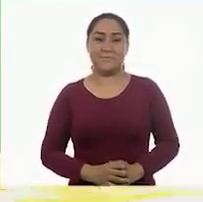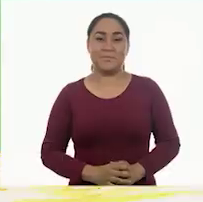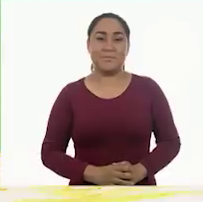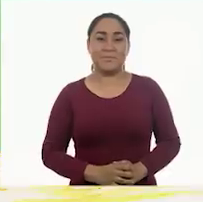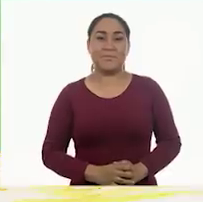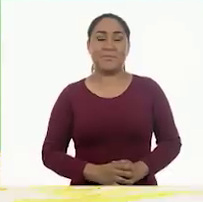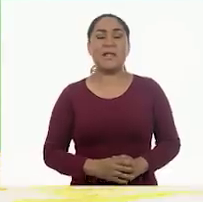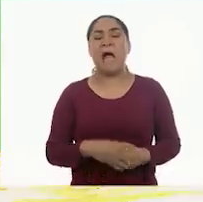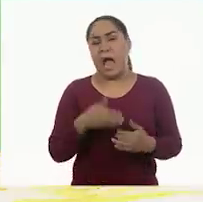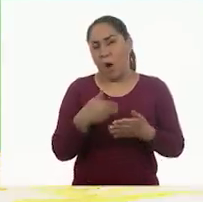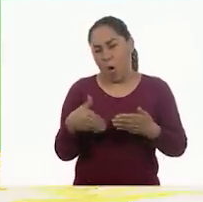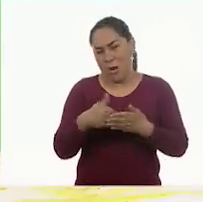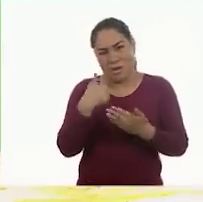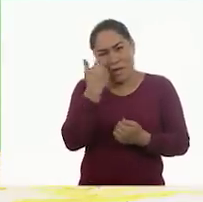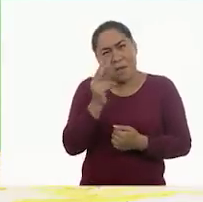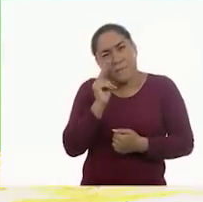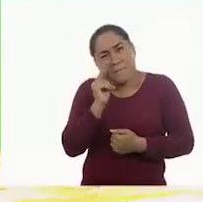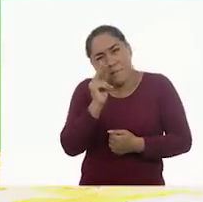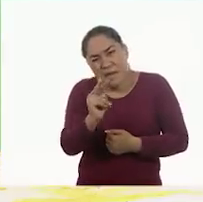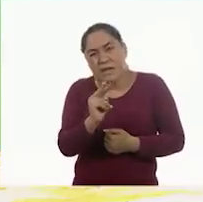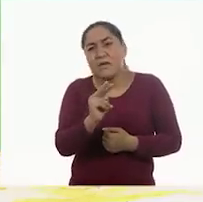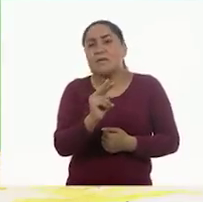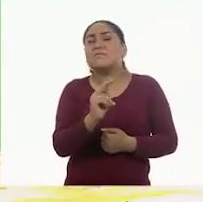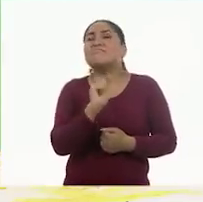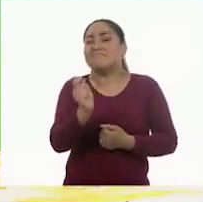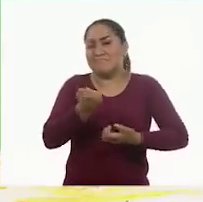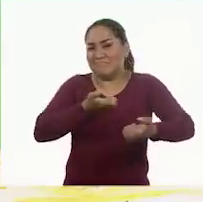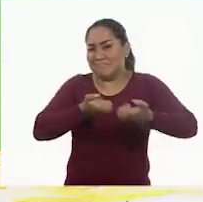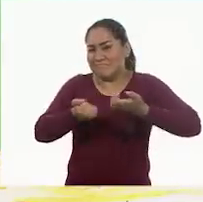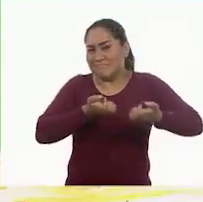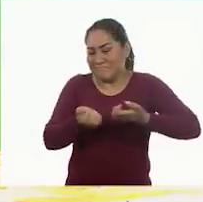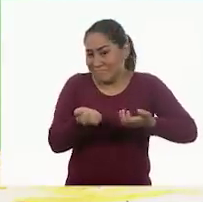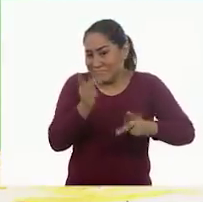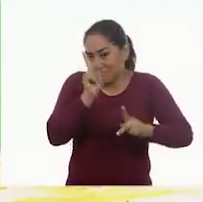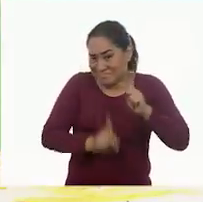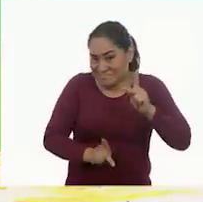¿Qué les parece si vamos a ver la siguiente pausa activa?